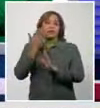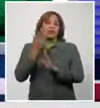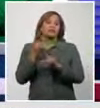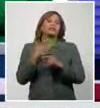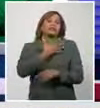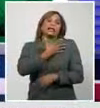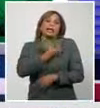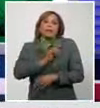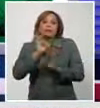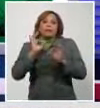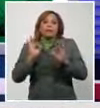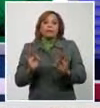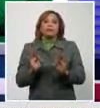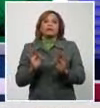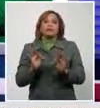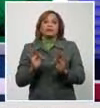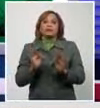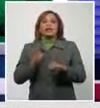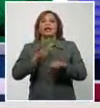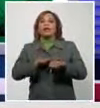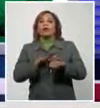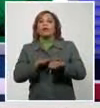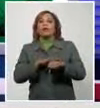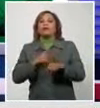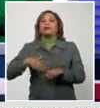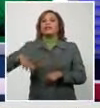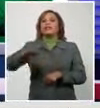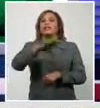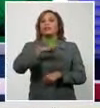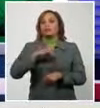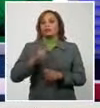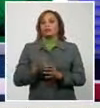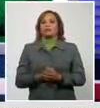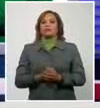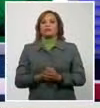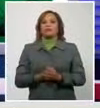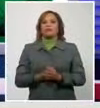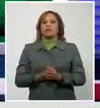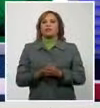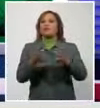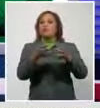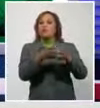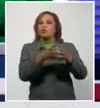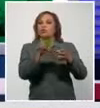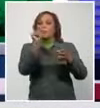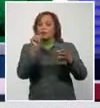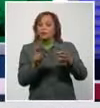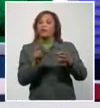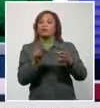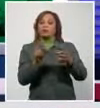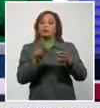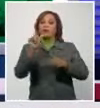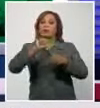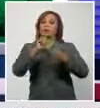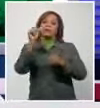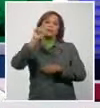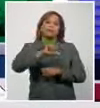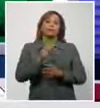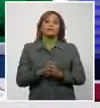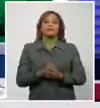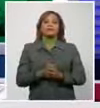lamentablemente depende de un grupo de los cubanos que estamos aquí y nuestro comportamiento. Y como